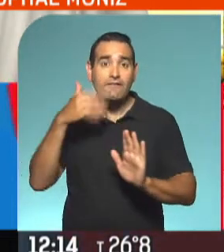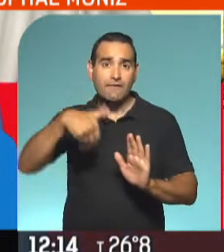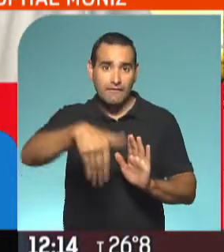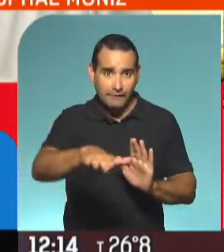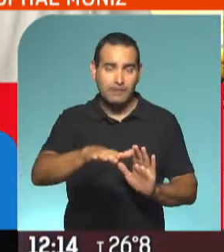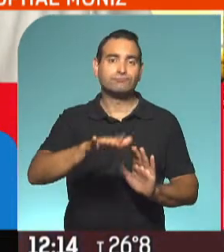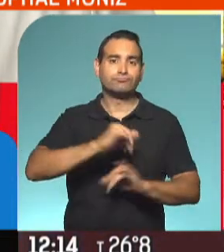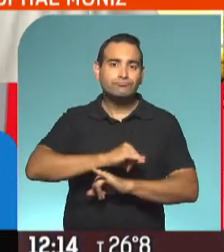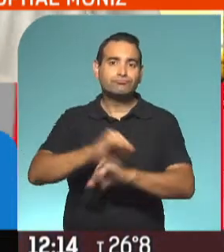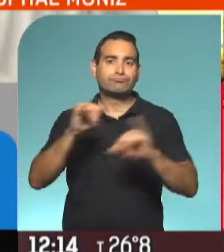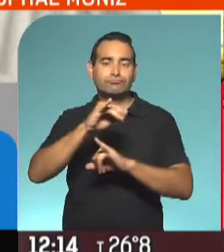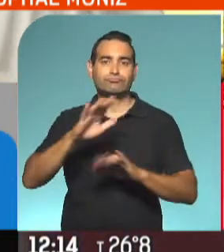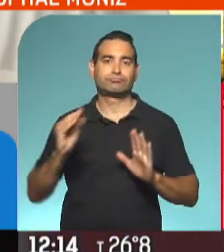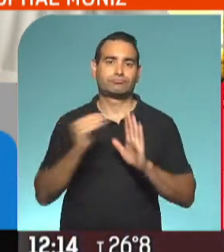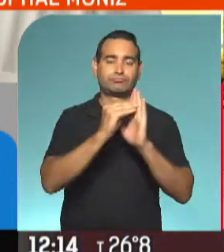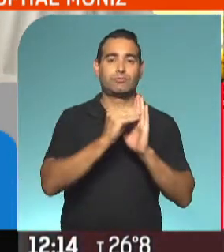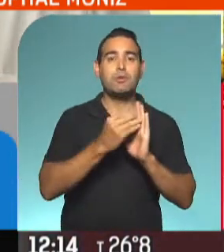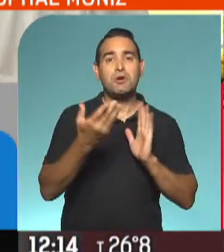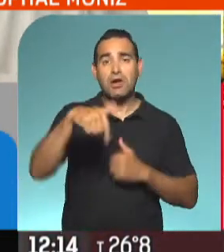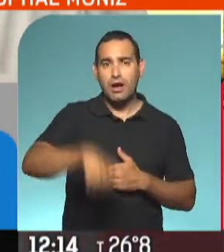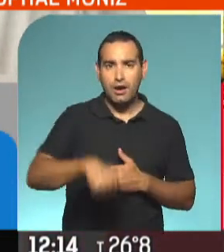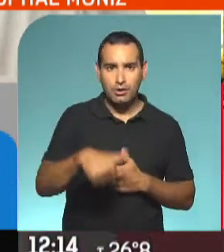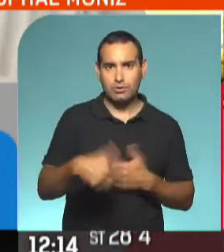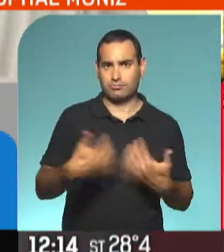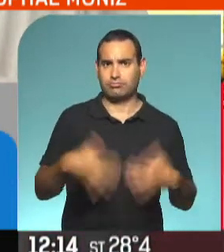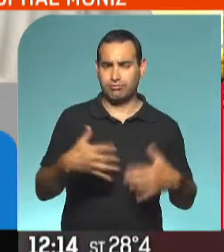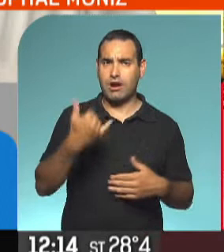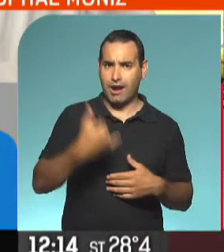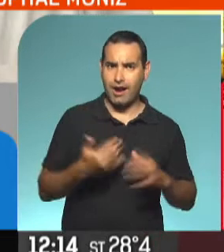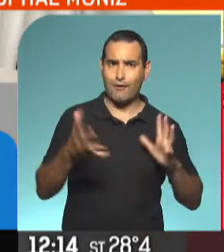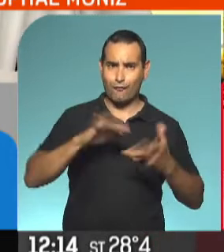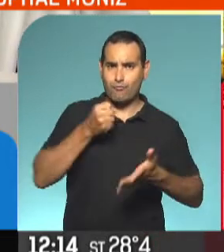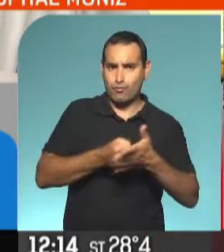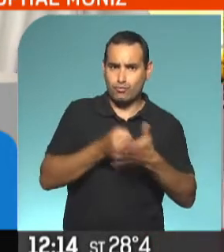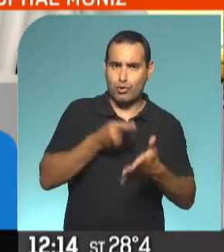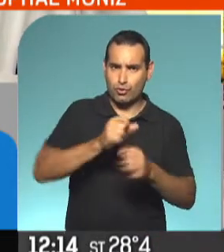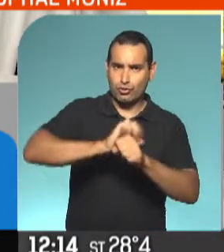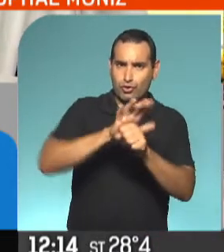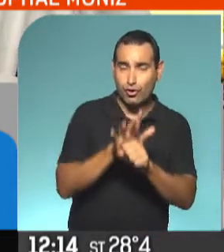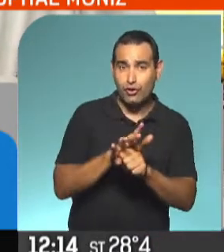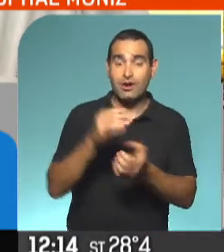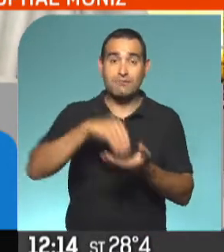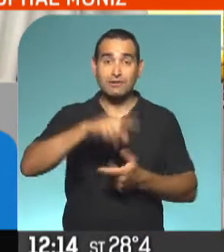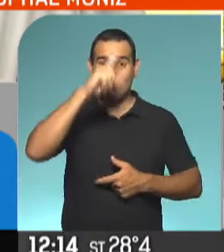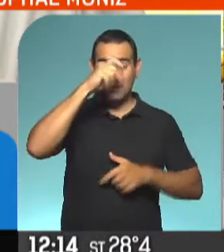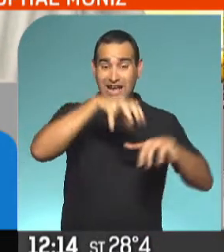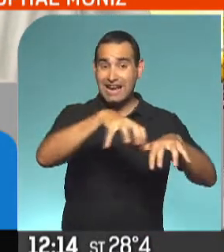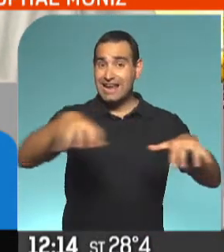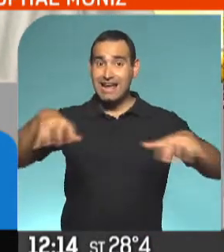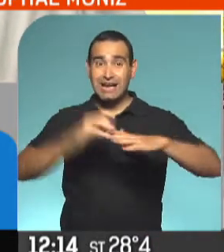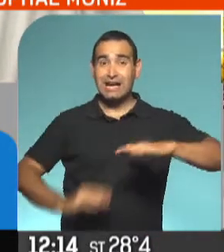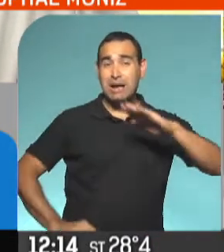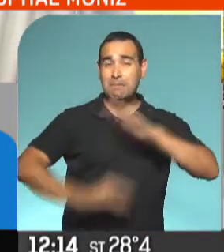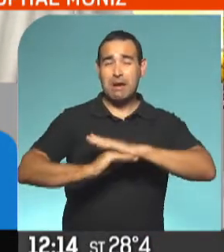poder incorporar, por lo cual hoy tenemos un abordaje muy distinto y, como usted mencionaba, un sistema de salud que en ningún momento llegó a